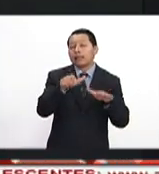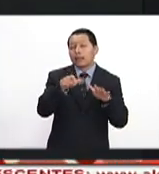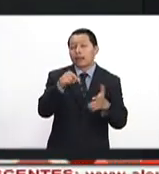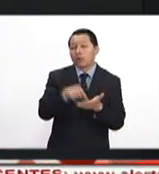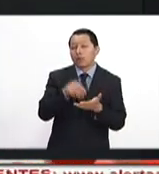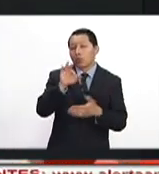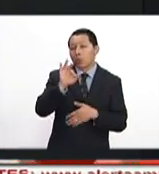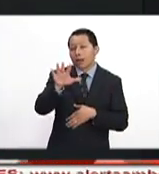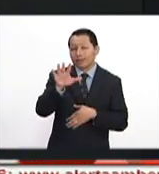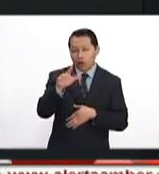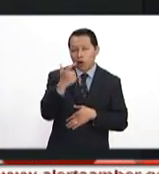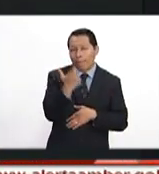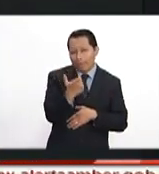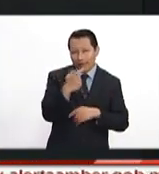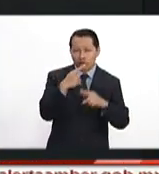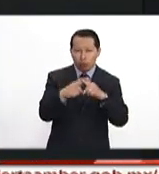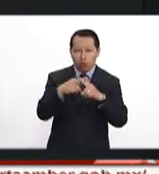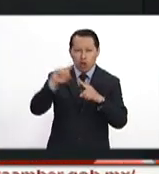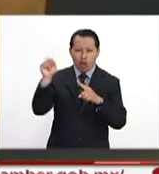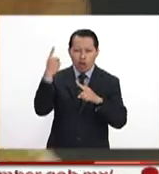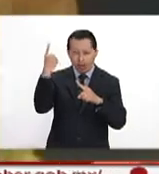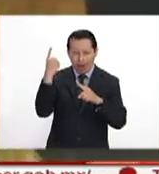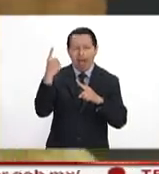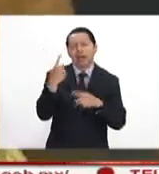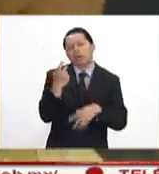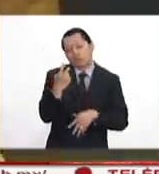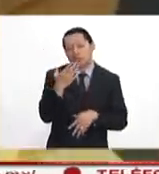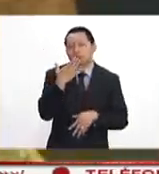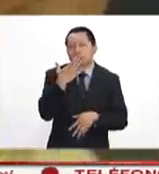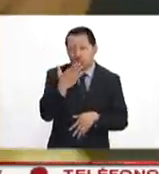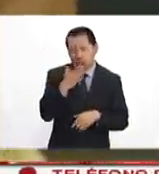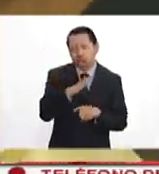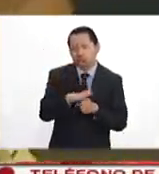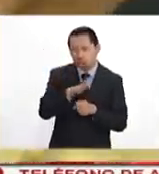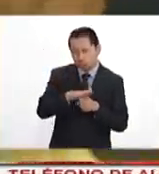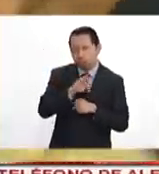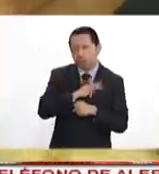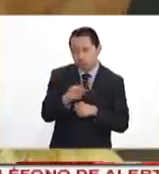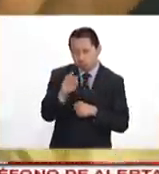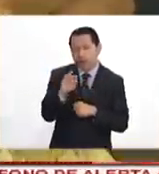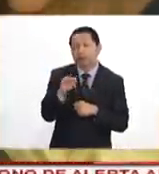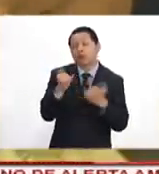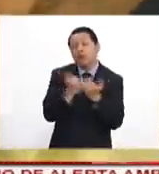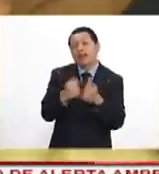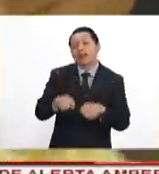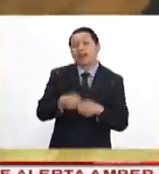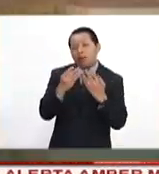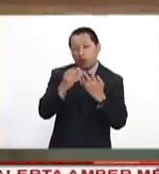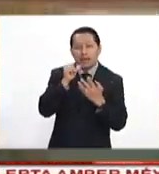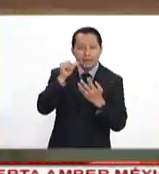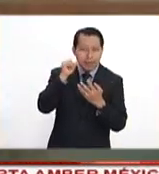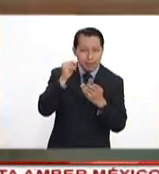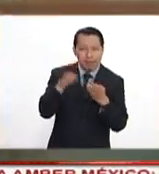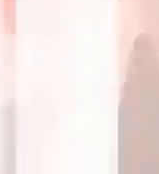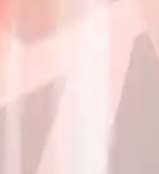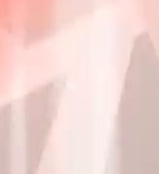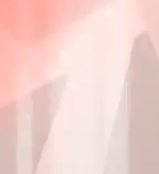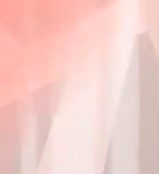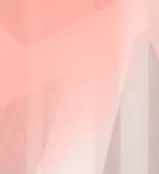17.47 pesos por dólar. Una excelente valoración de nuestra moneda. Obviamente esto al cierre de ayer.